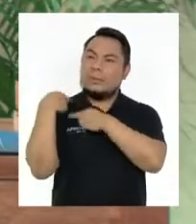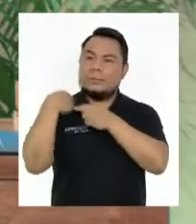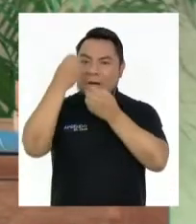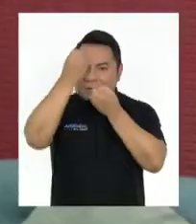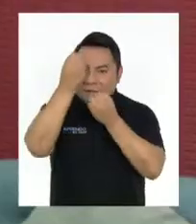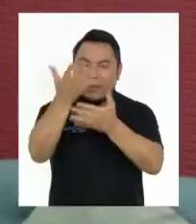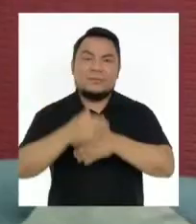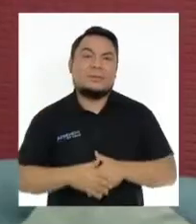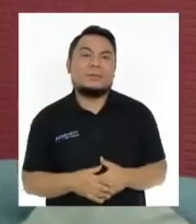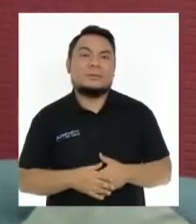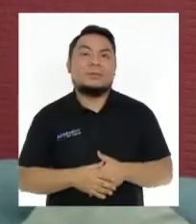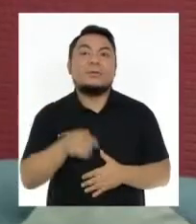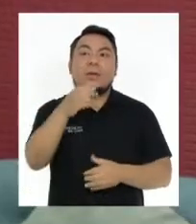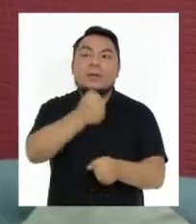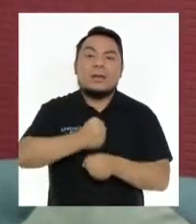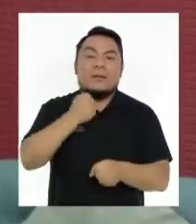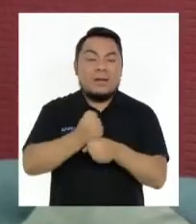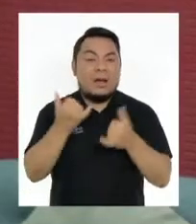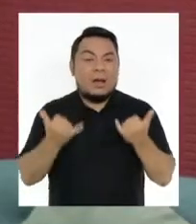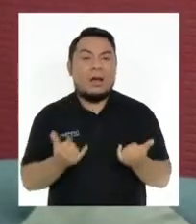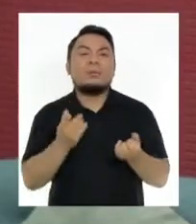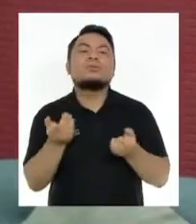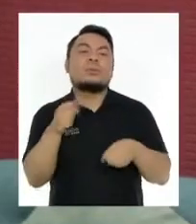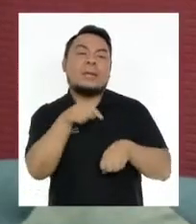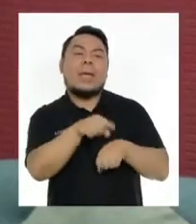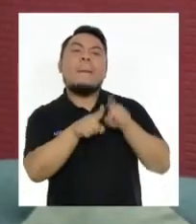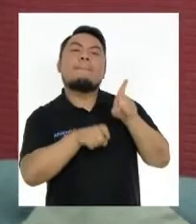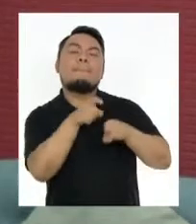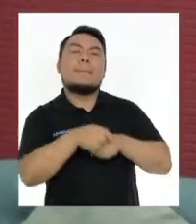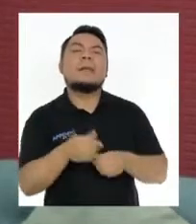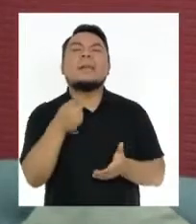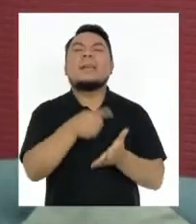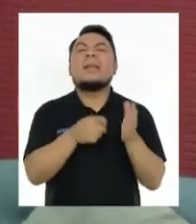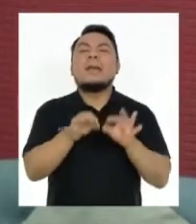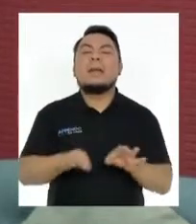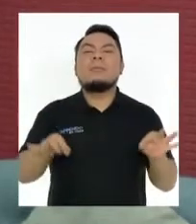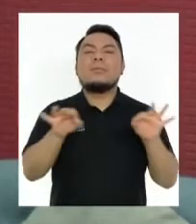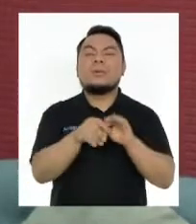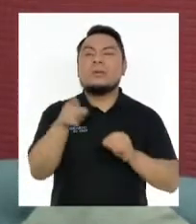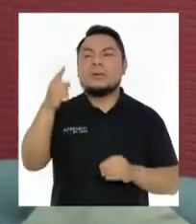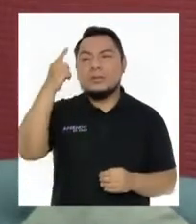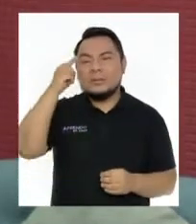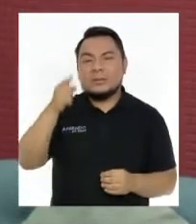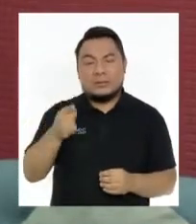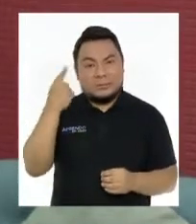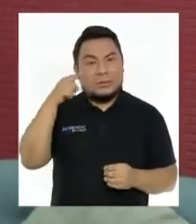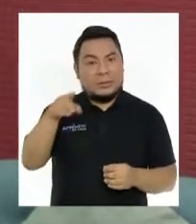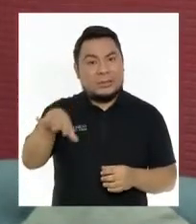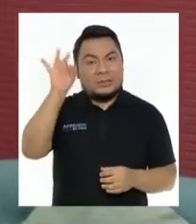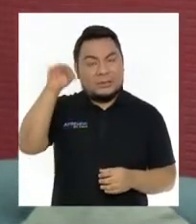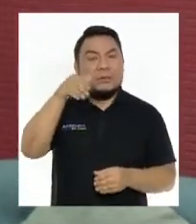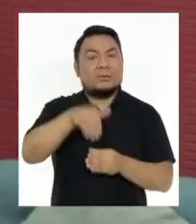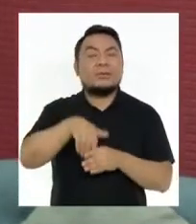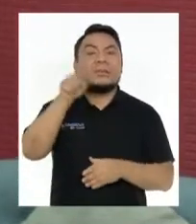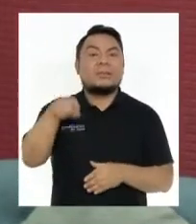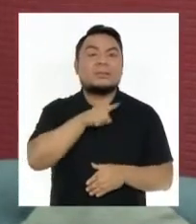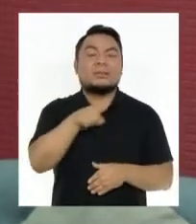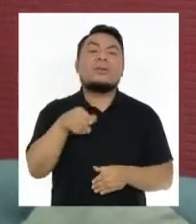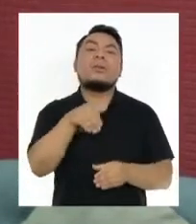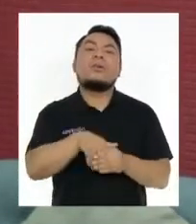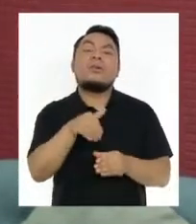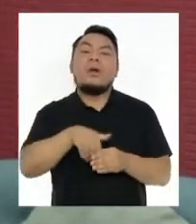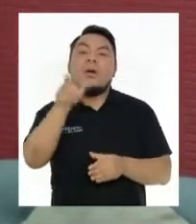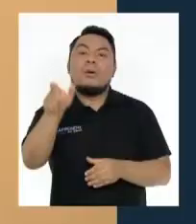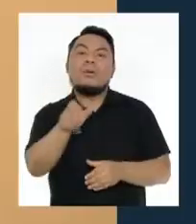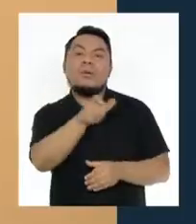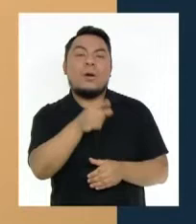informado. Trabajemos ahora sobre la pregunta. ¿Qué importancia le da a los siguientes aspectos para decidir votar o no por una candidata o